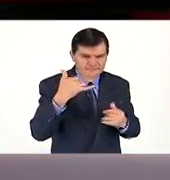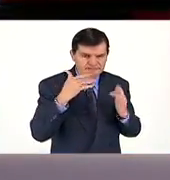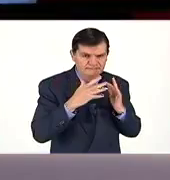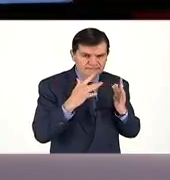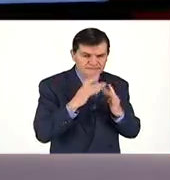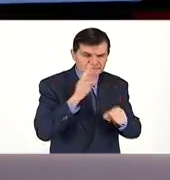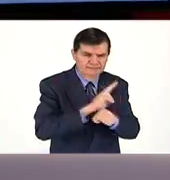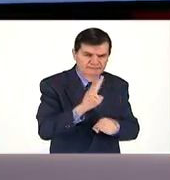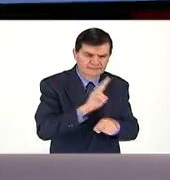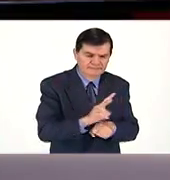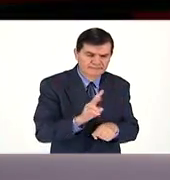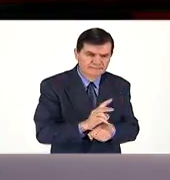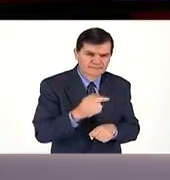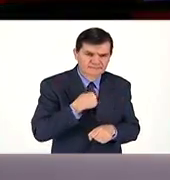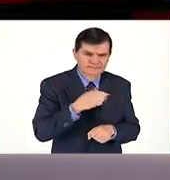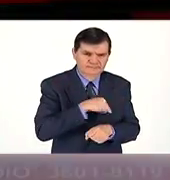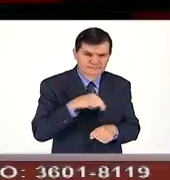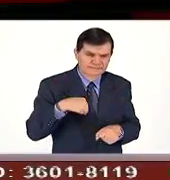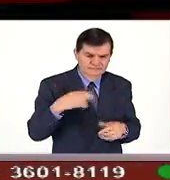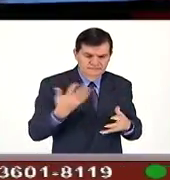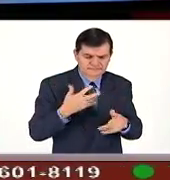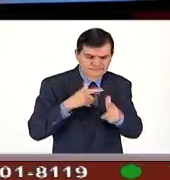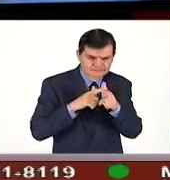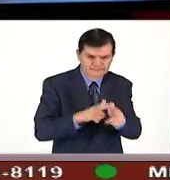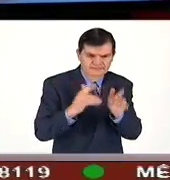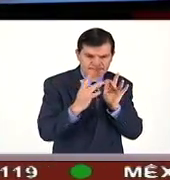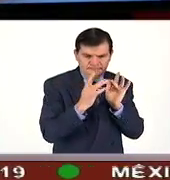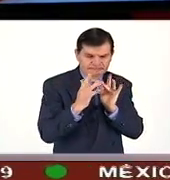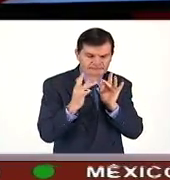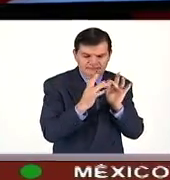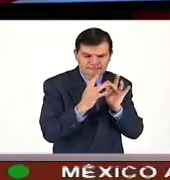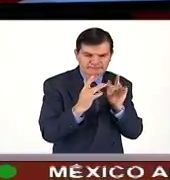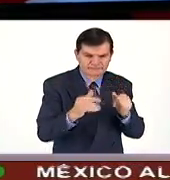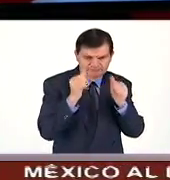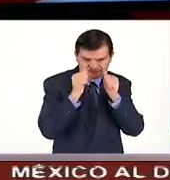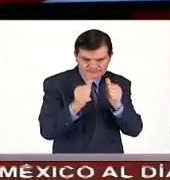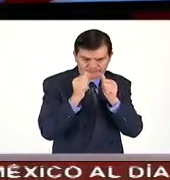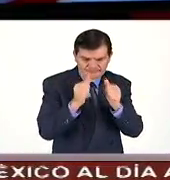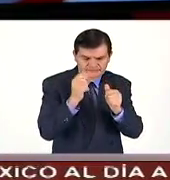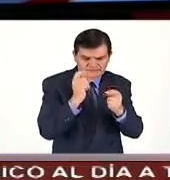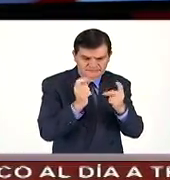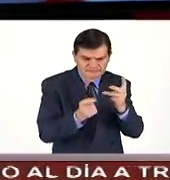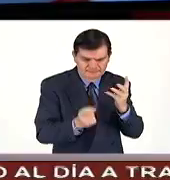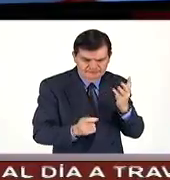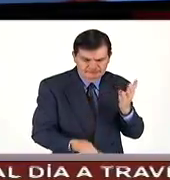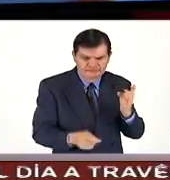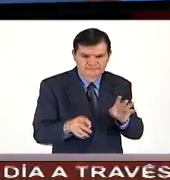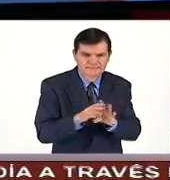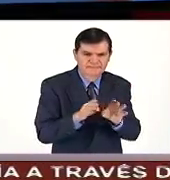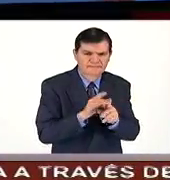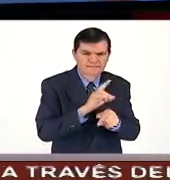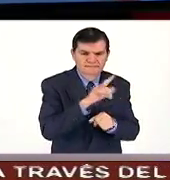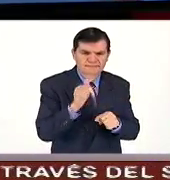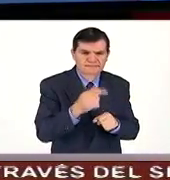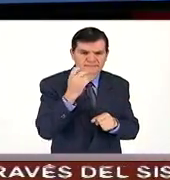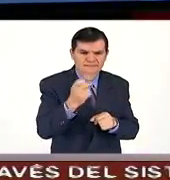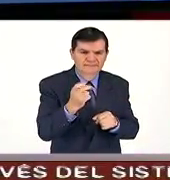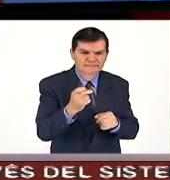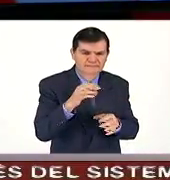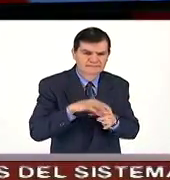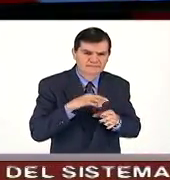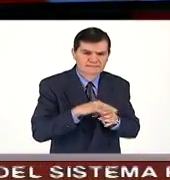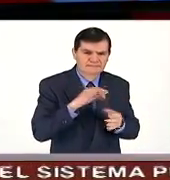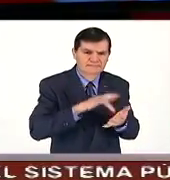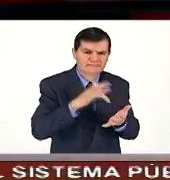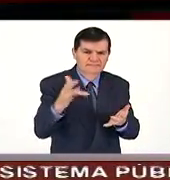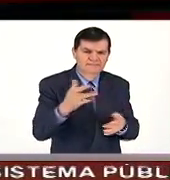desde Venezuela. Nosotros vamos a mantener este contacto para estar al tanto de los pormenores que se den después de estas elecciones. Muchas